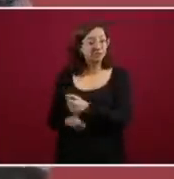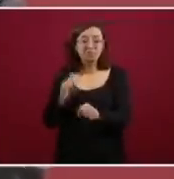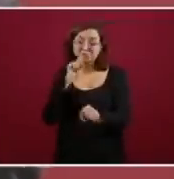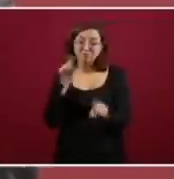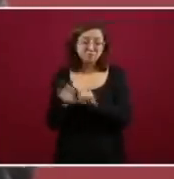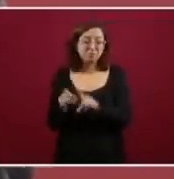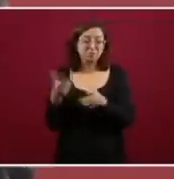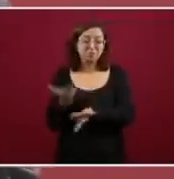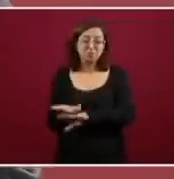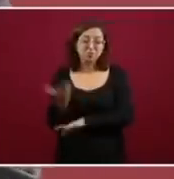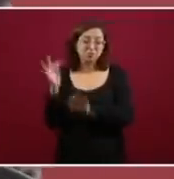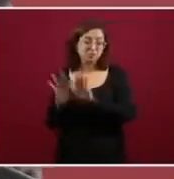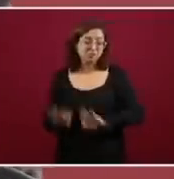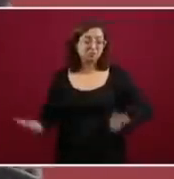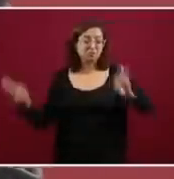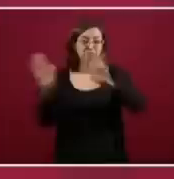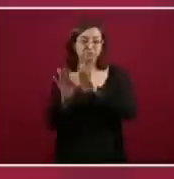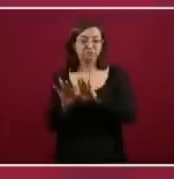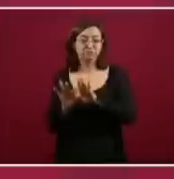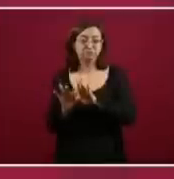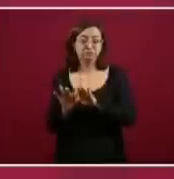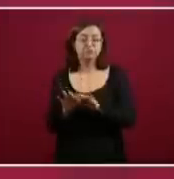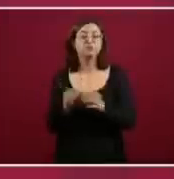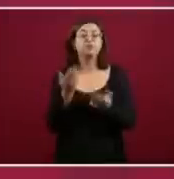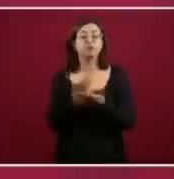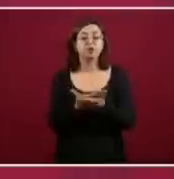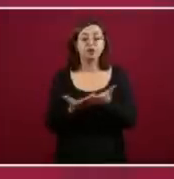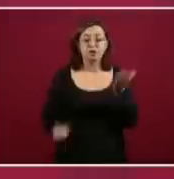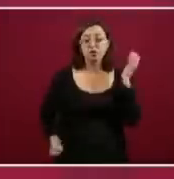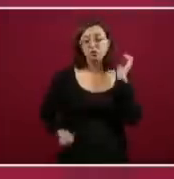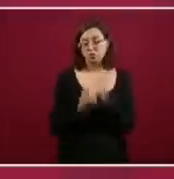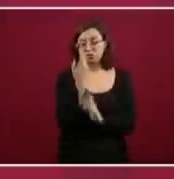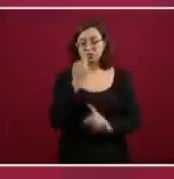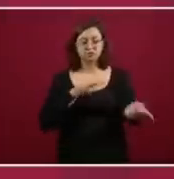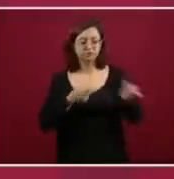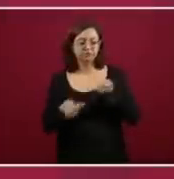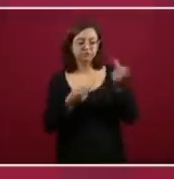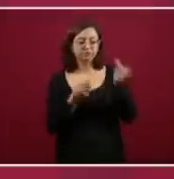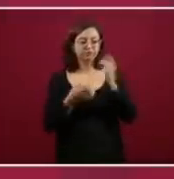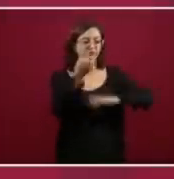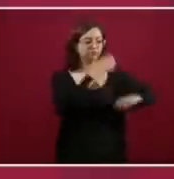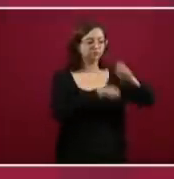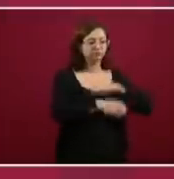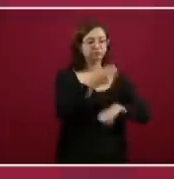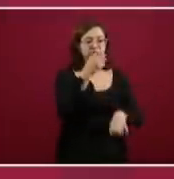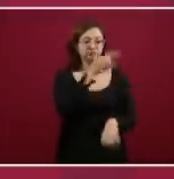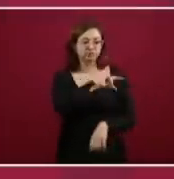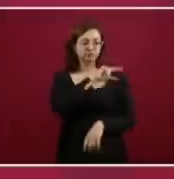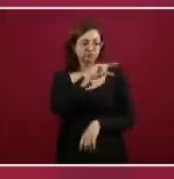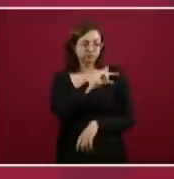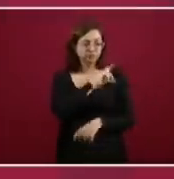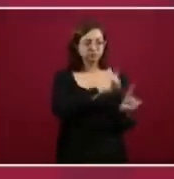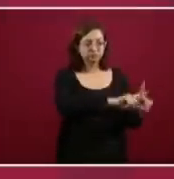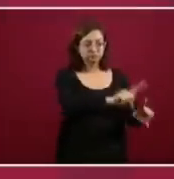ya esto habría que agregar este plan de inversión privada